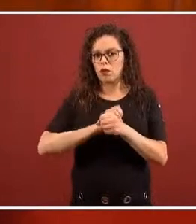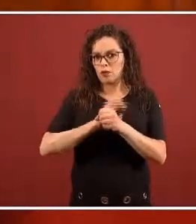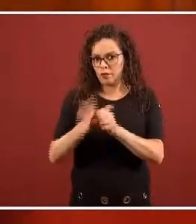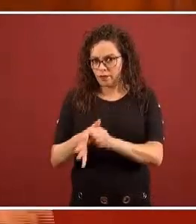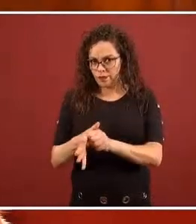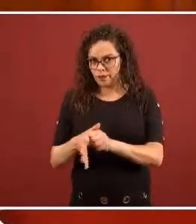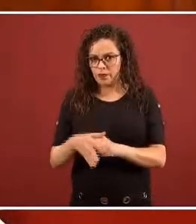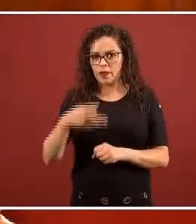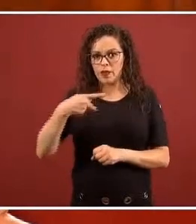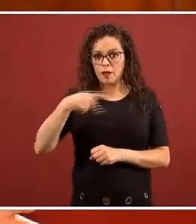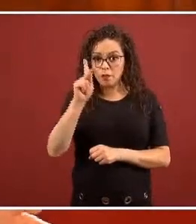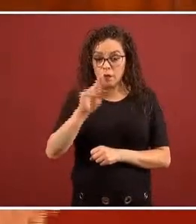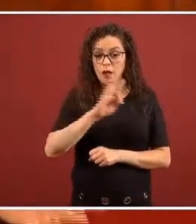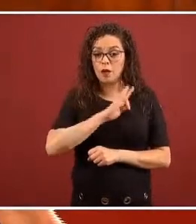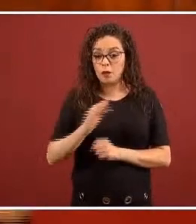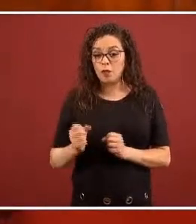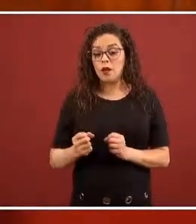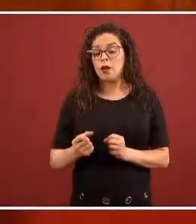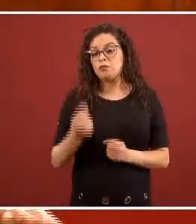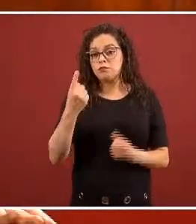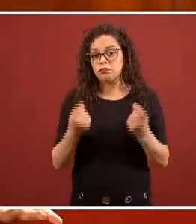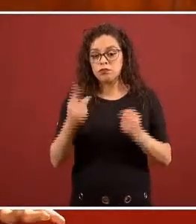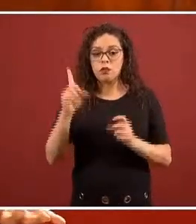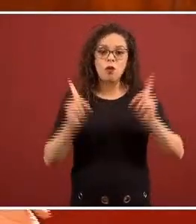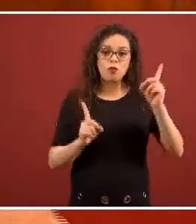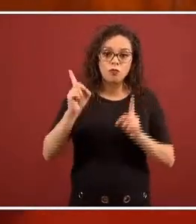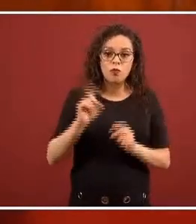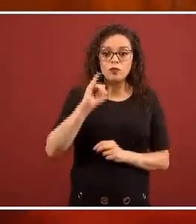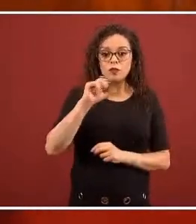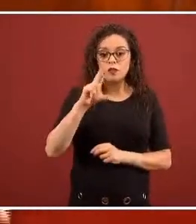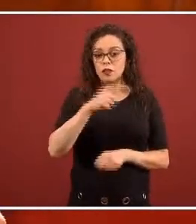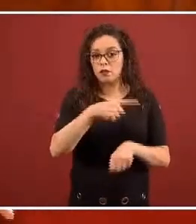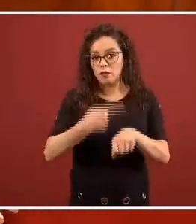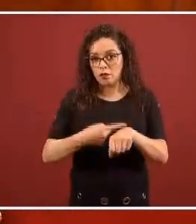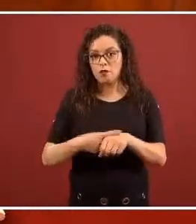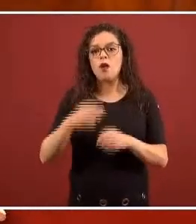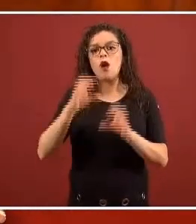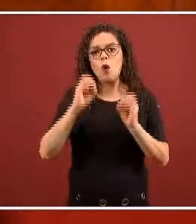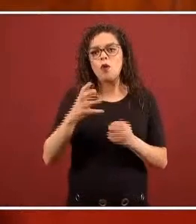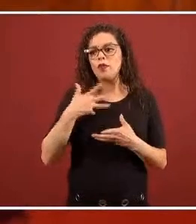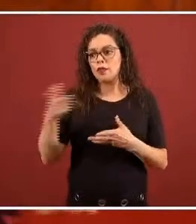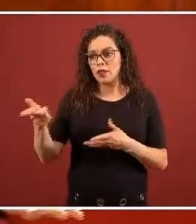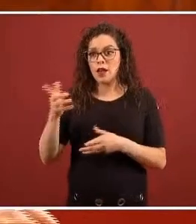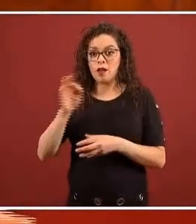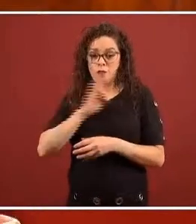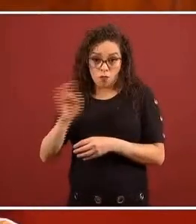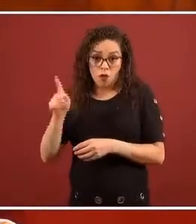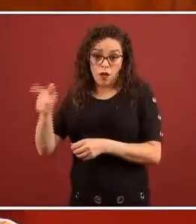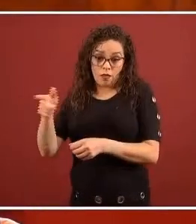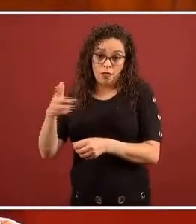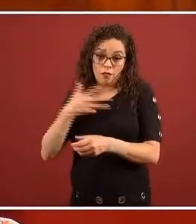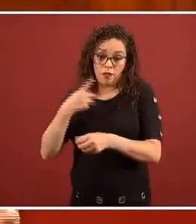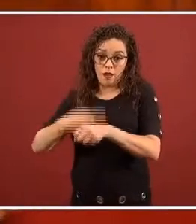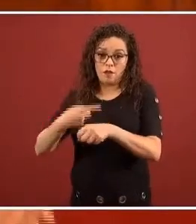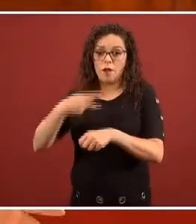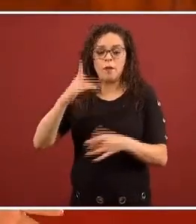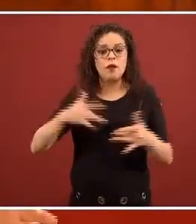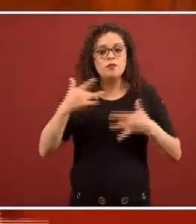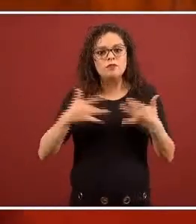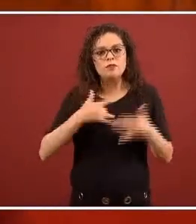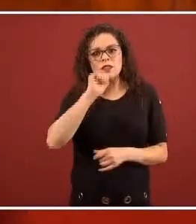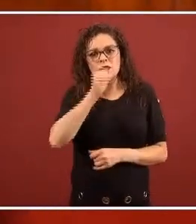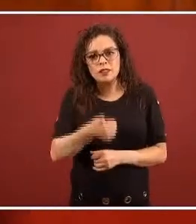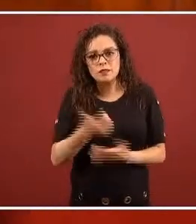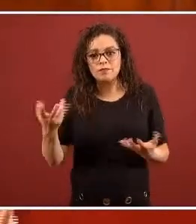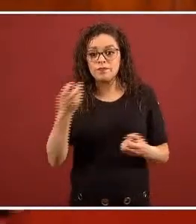pacientes sospechosos o pacientes asintomáticos que después son confirmados y esto, por supuesto, podría representar un gran